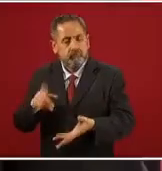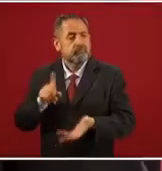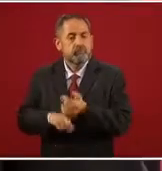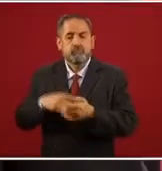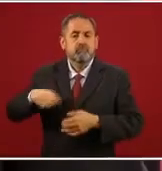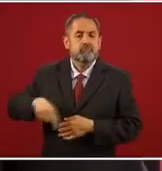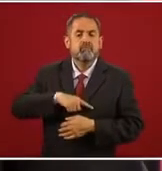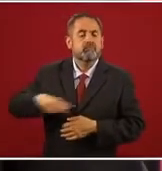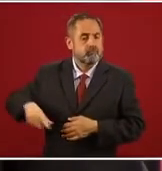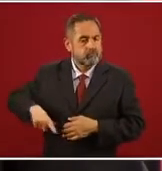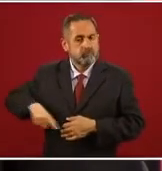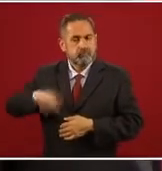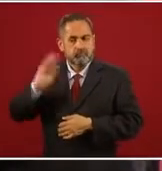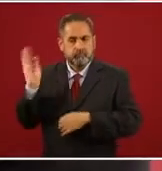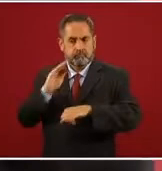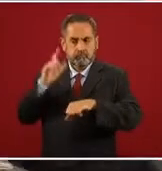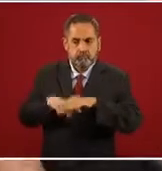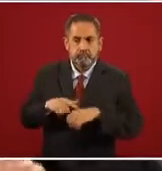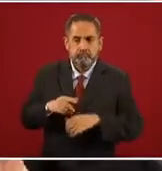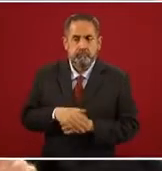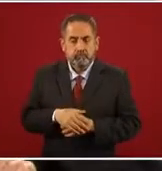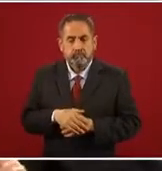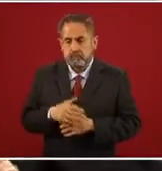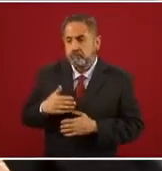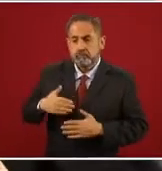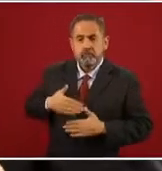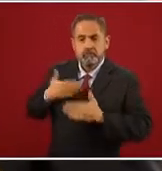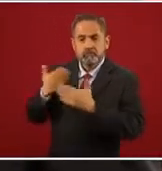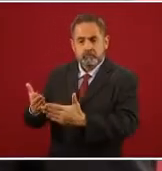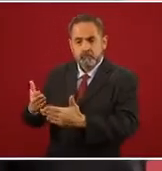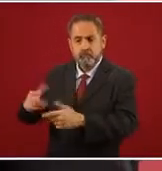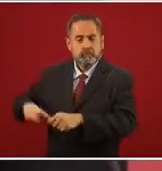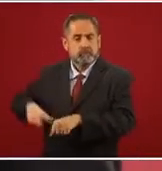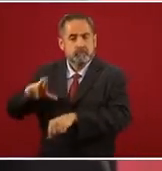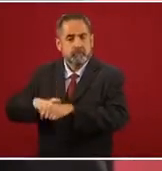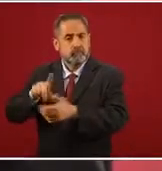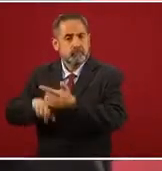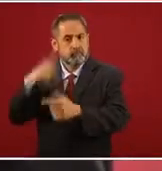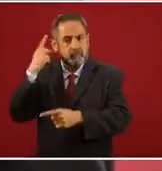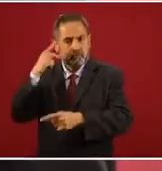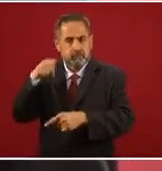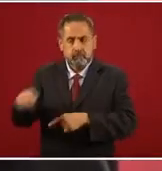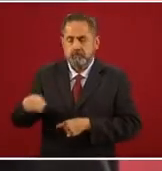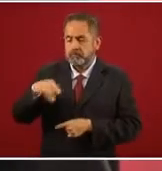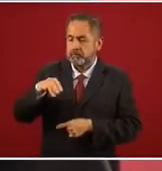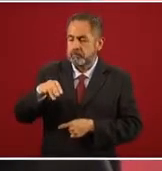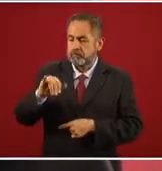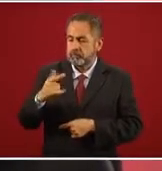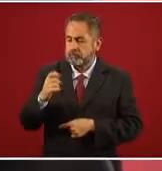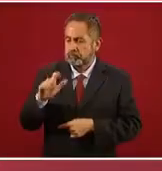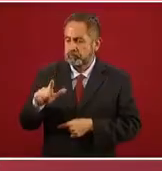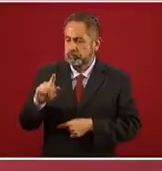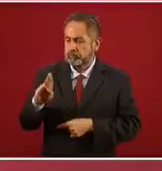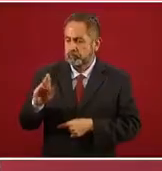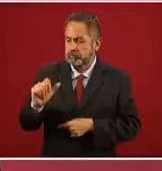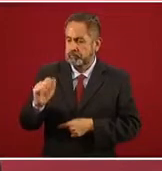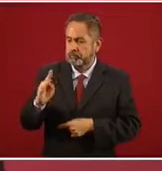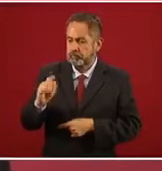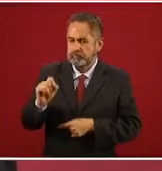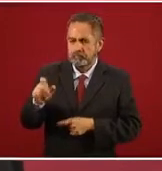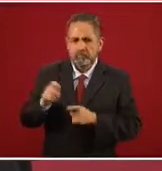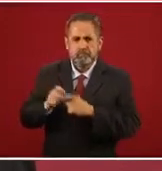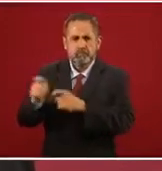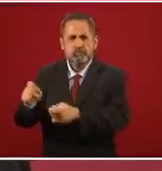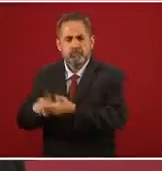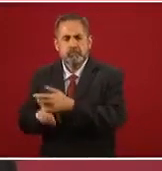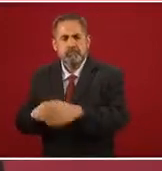nosotros, que le tenemos confianza al gobernador de Puebla, a Miguel Barbosa. Por lo que corresponde